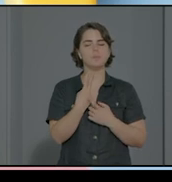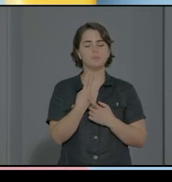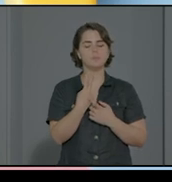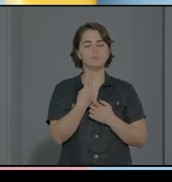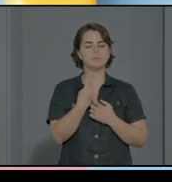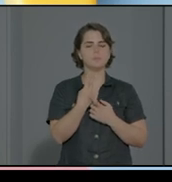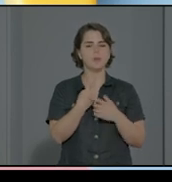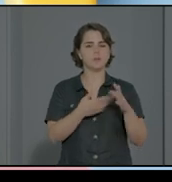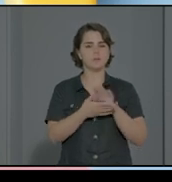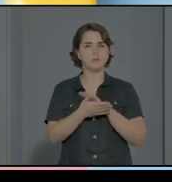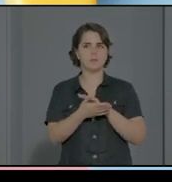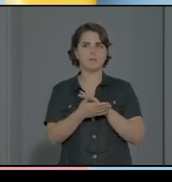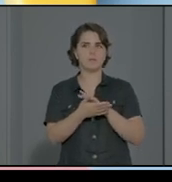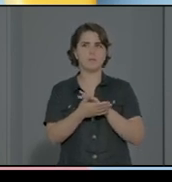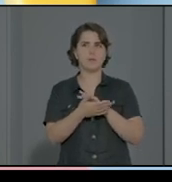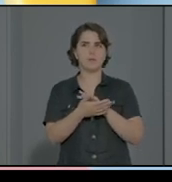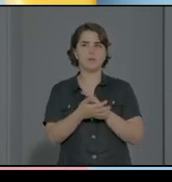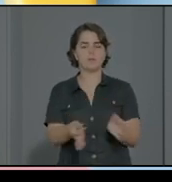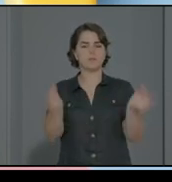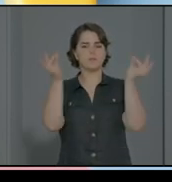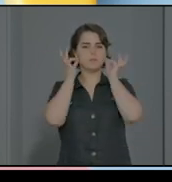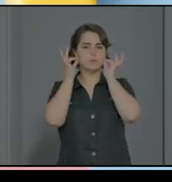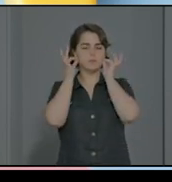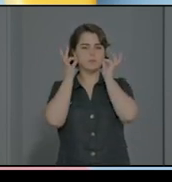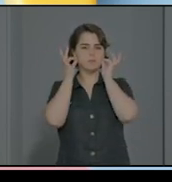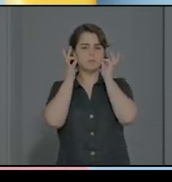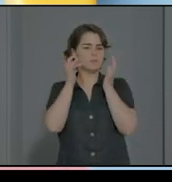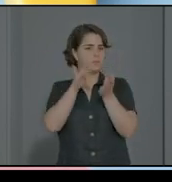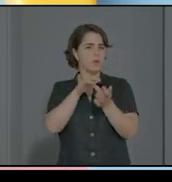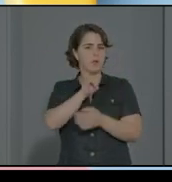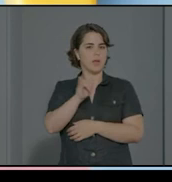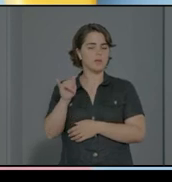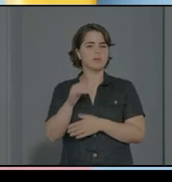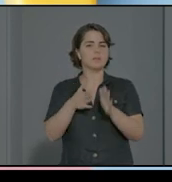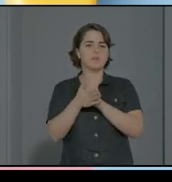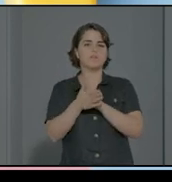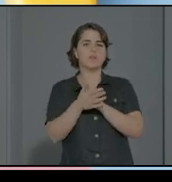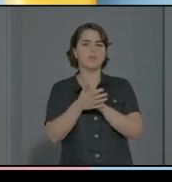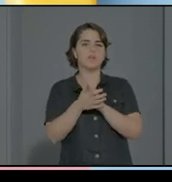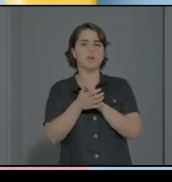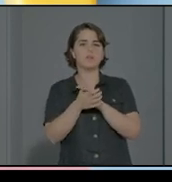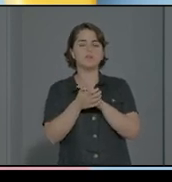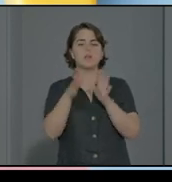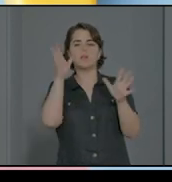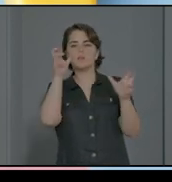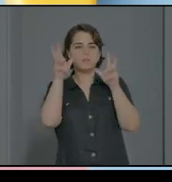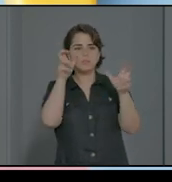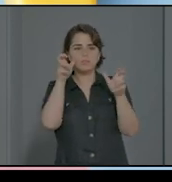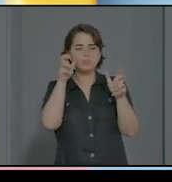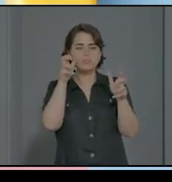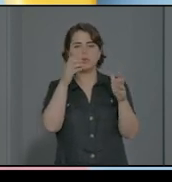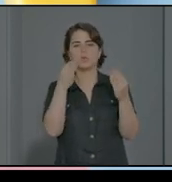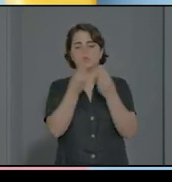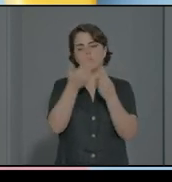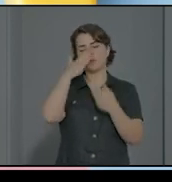casco para la espectroscopia, eran estimulados junto con otros niños y